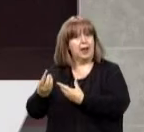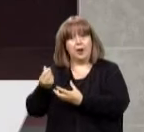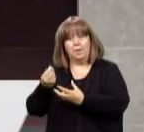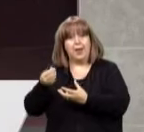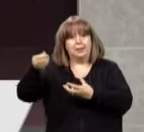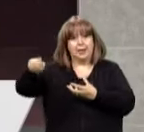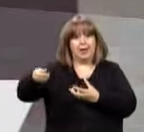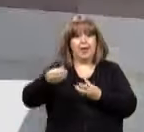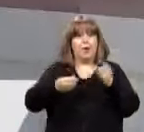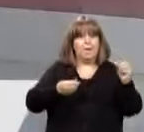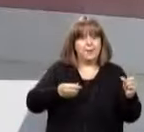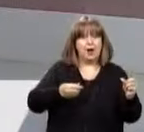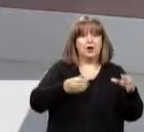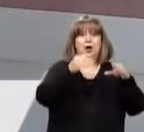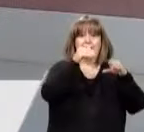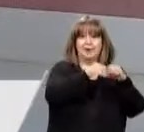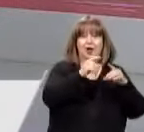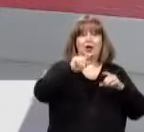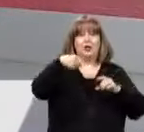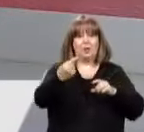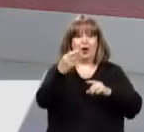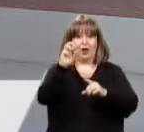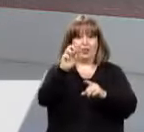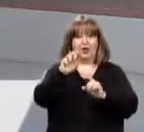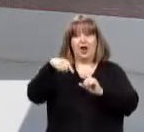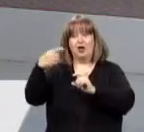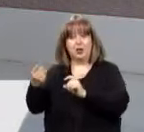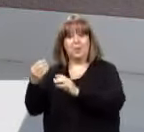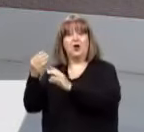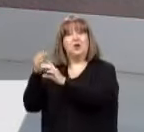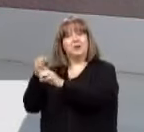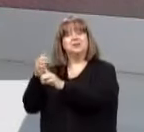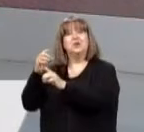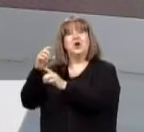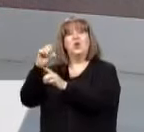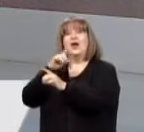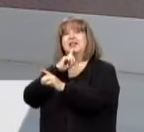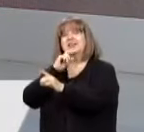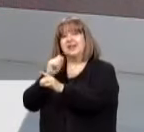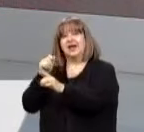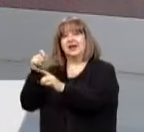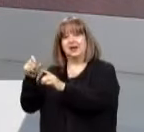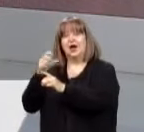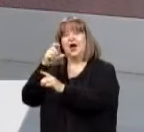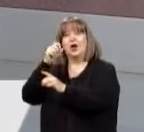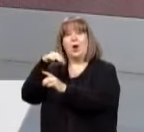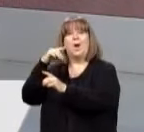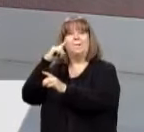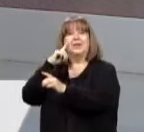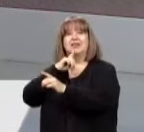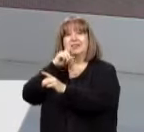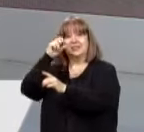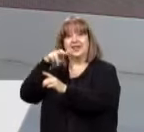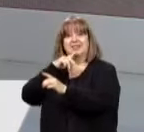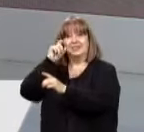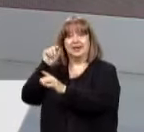que cuestan hoy y demás Entonces lo mejor siempre es estar asesorados no que que te vayan guiando en el proceso No no es mucho lo que